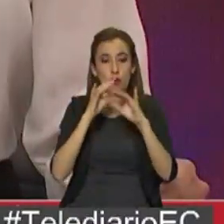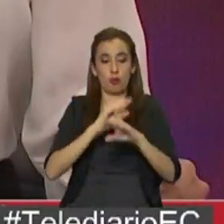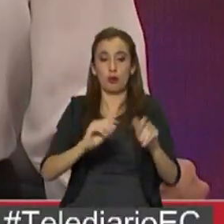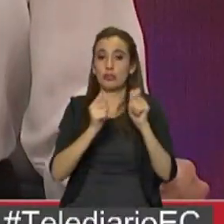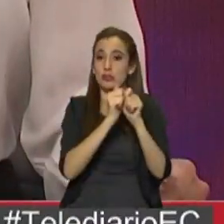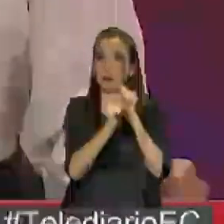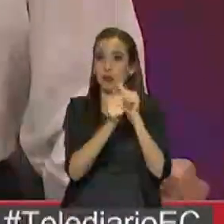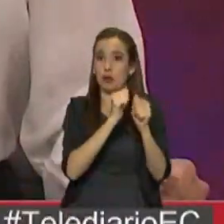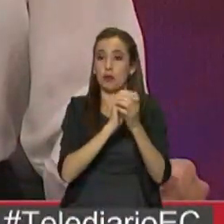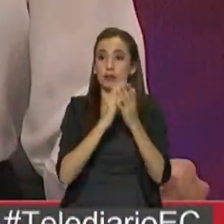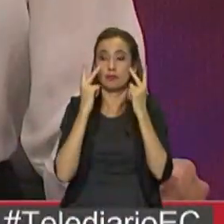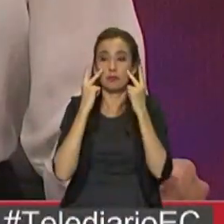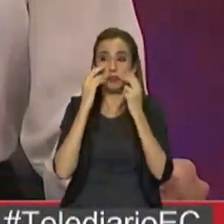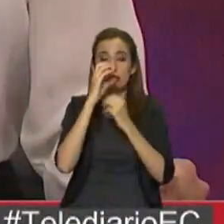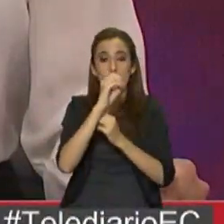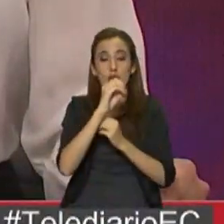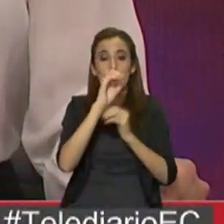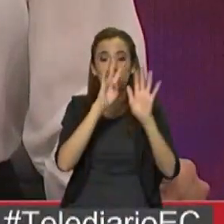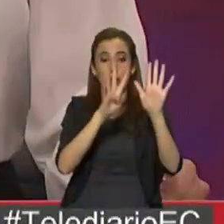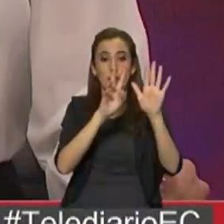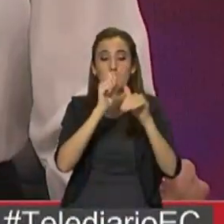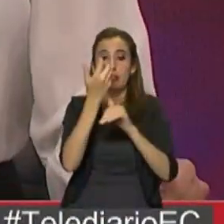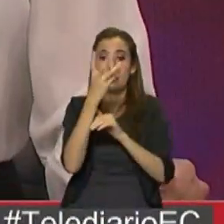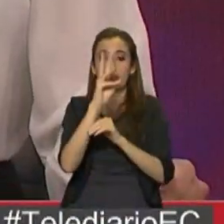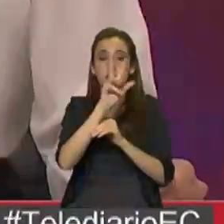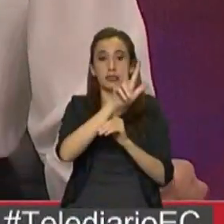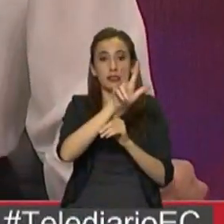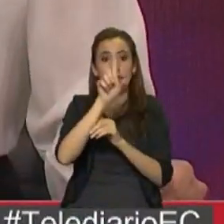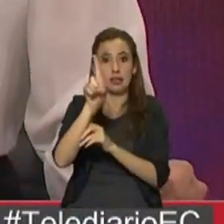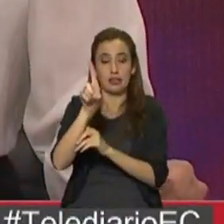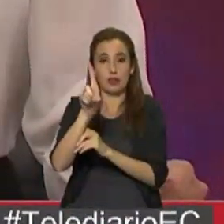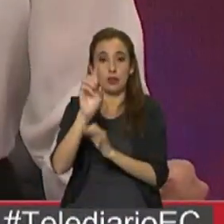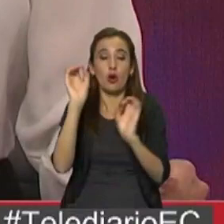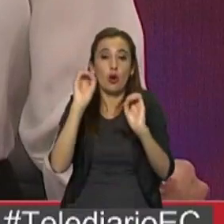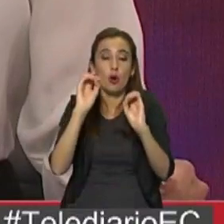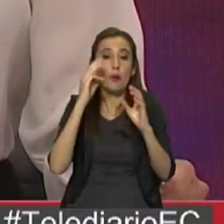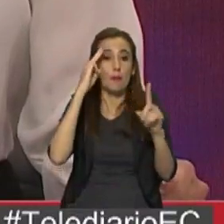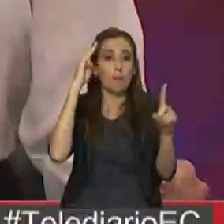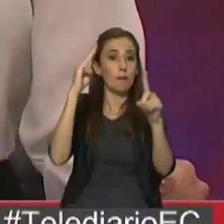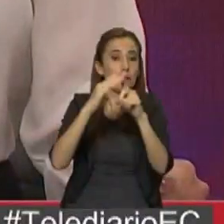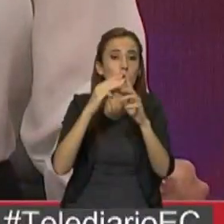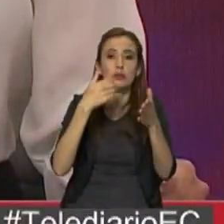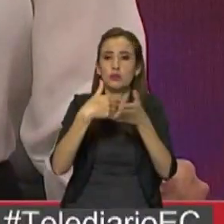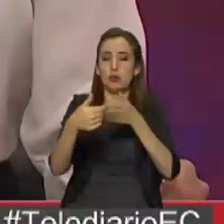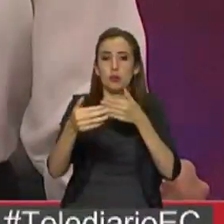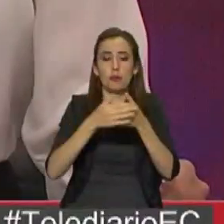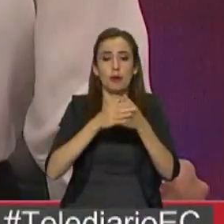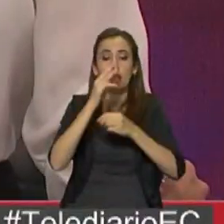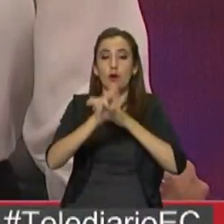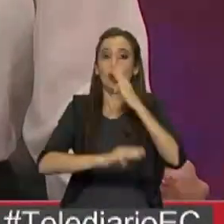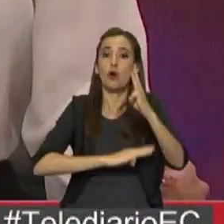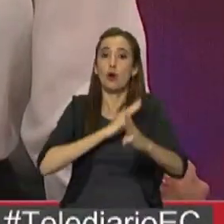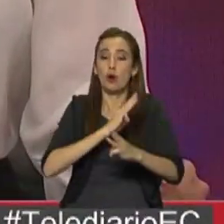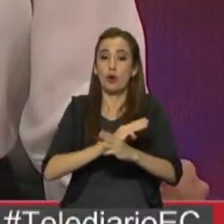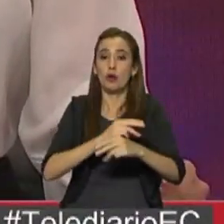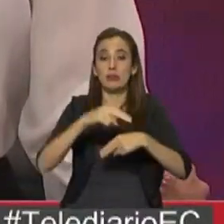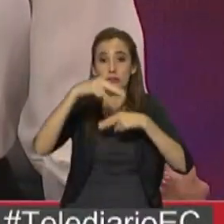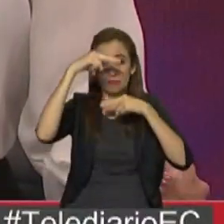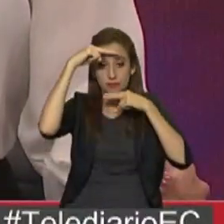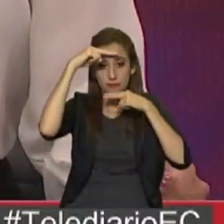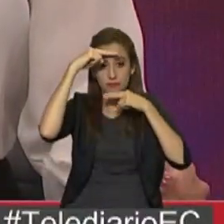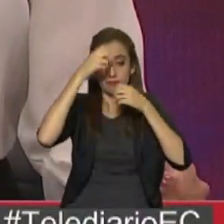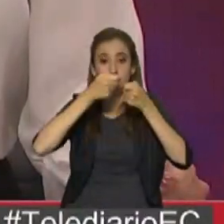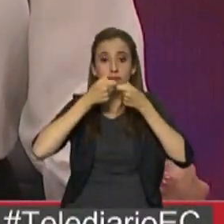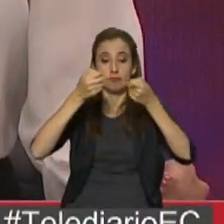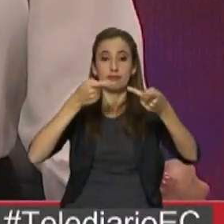09 8 7 5 7 16 31 puede enviar sus mensajes desde cualquier punto del mundo porque telediario los medios